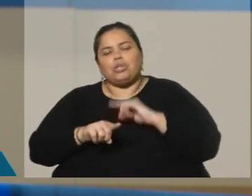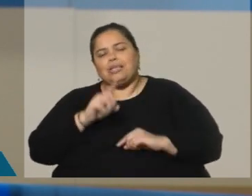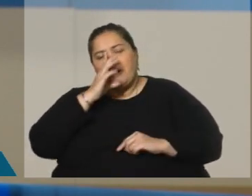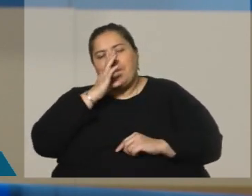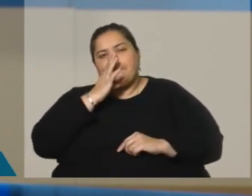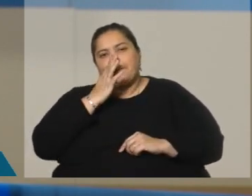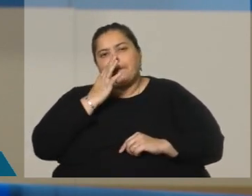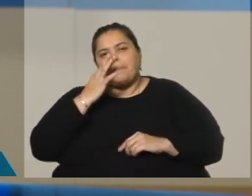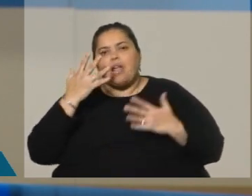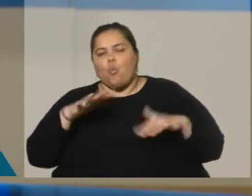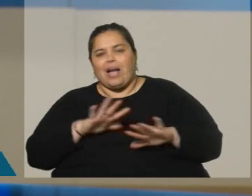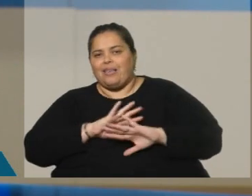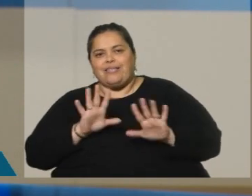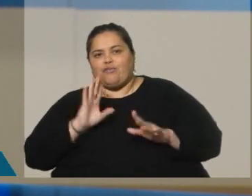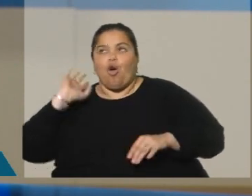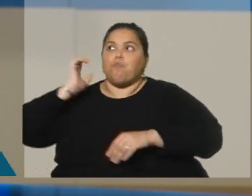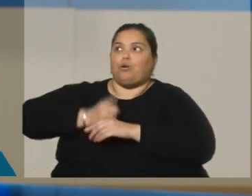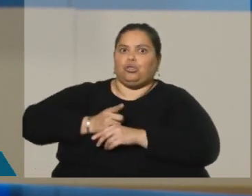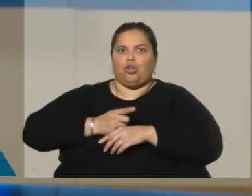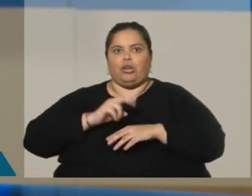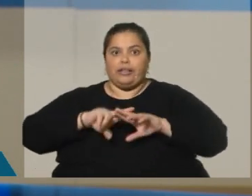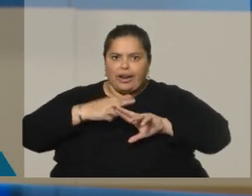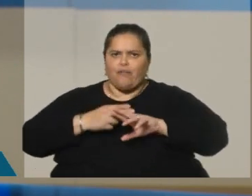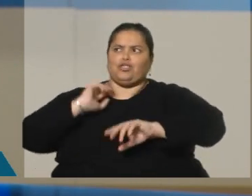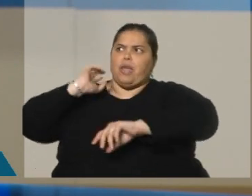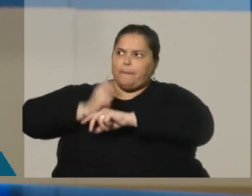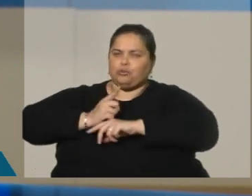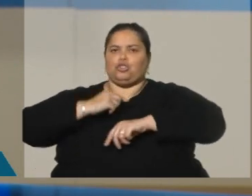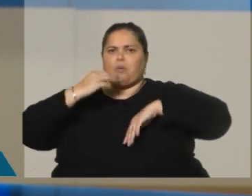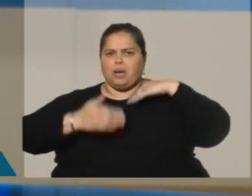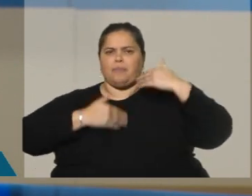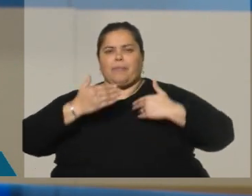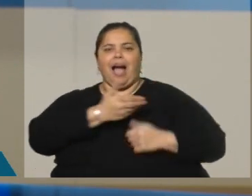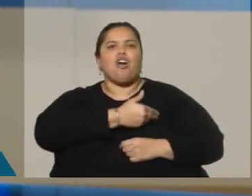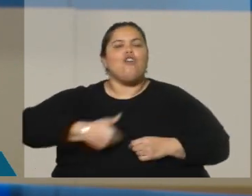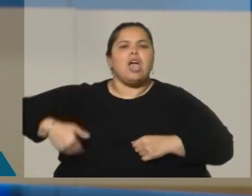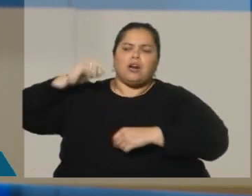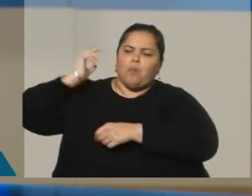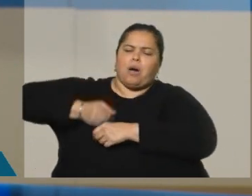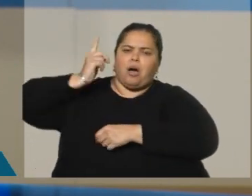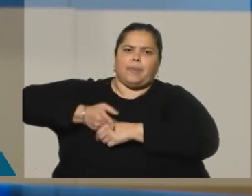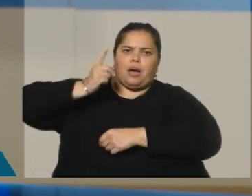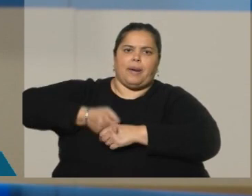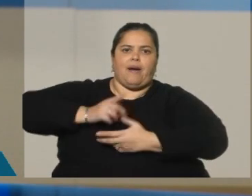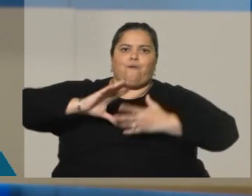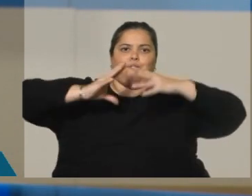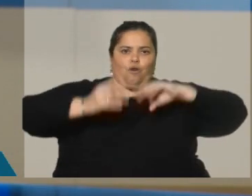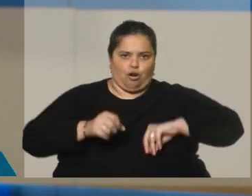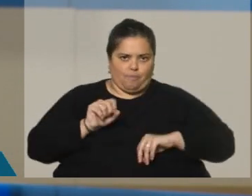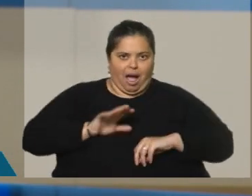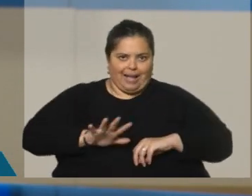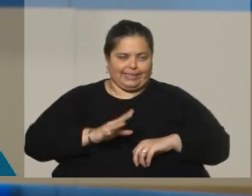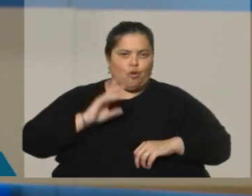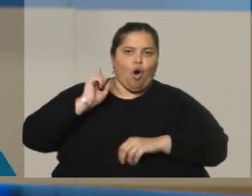imposición de esas medidas y su renovación porque también Tenían un plazo determinado sobre todo la medida pronta de seguridad que